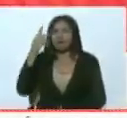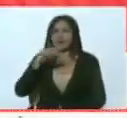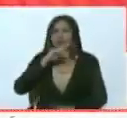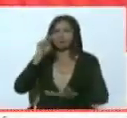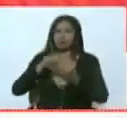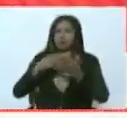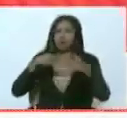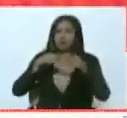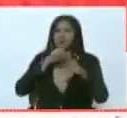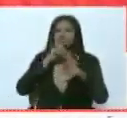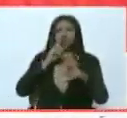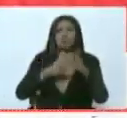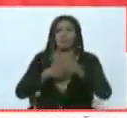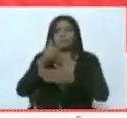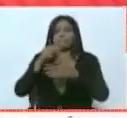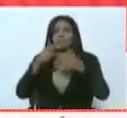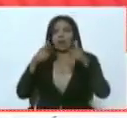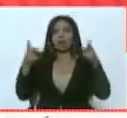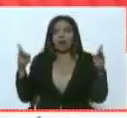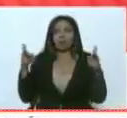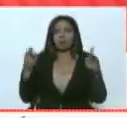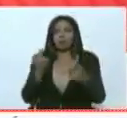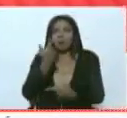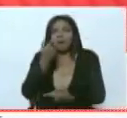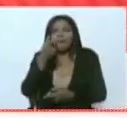El nombre era más largo que los militantes que tenían.